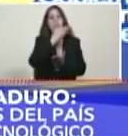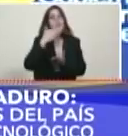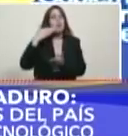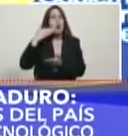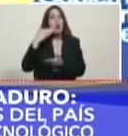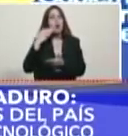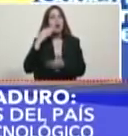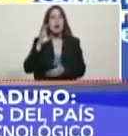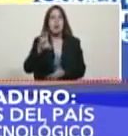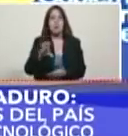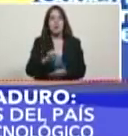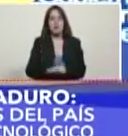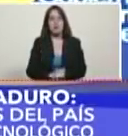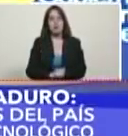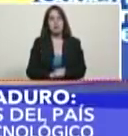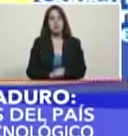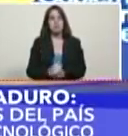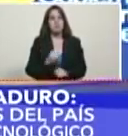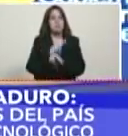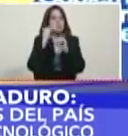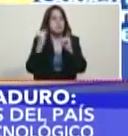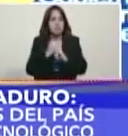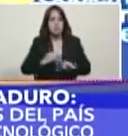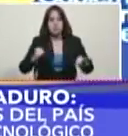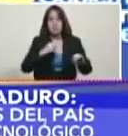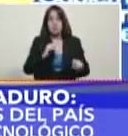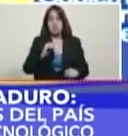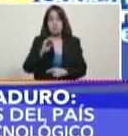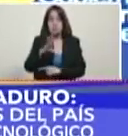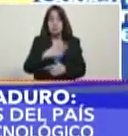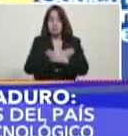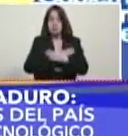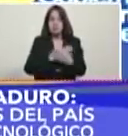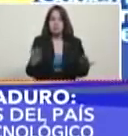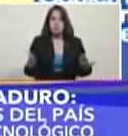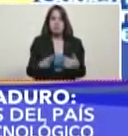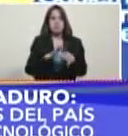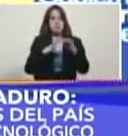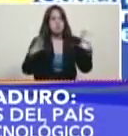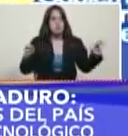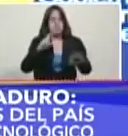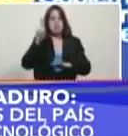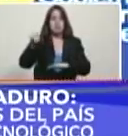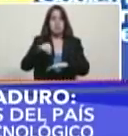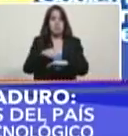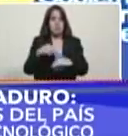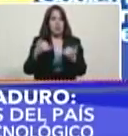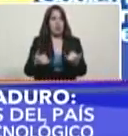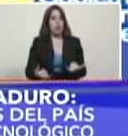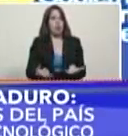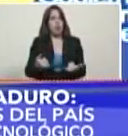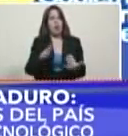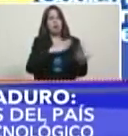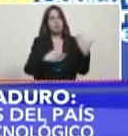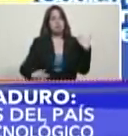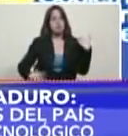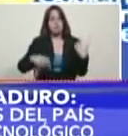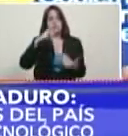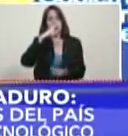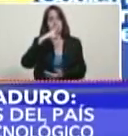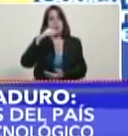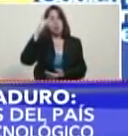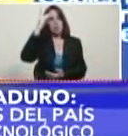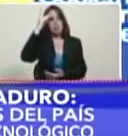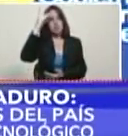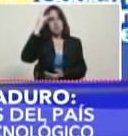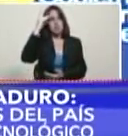patria. Este es el mensaje principal que yo quería transmitirle en cadena nacional. Le voy a dar la palabra a nuestra vicepresidenta para que hagamos